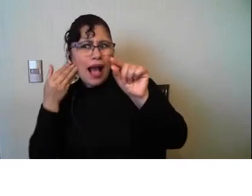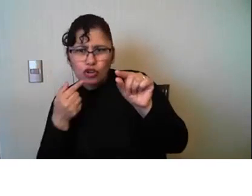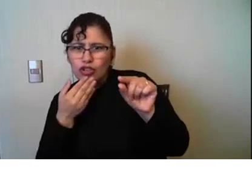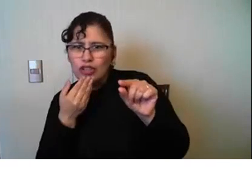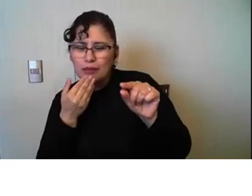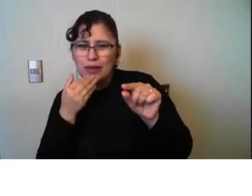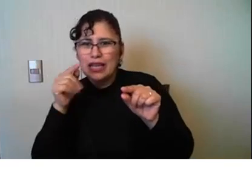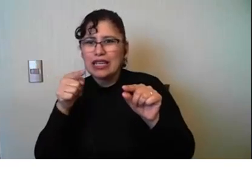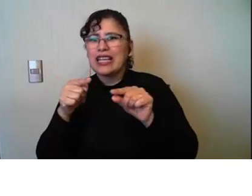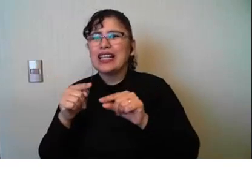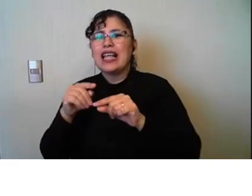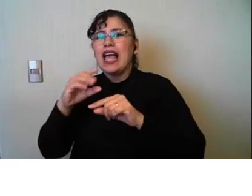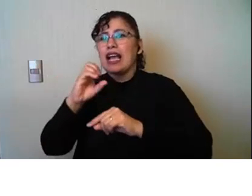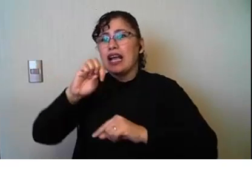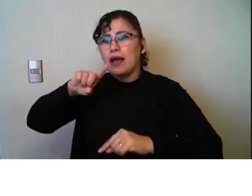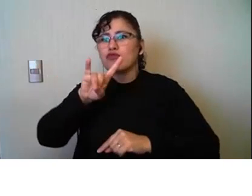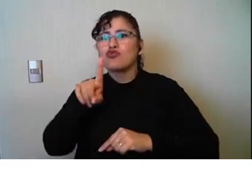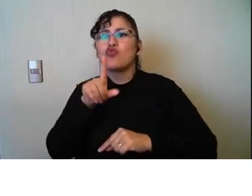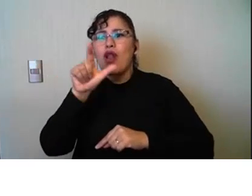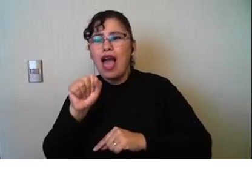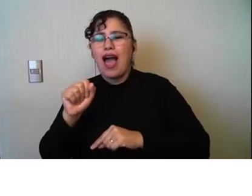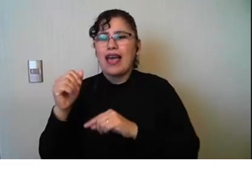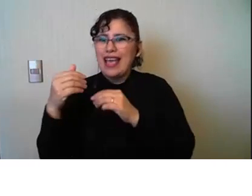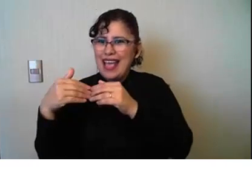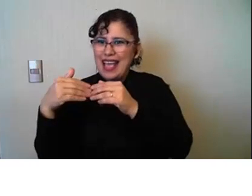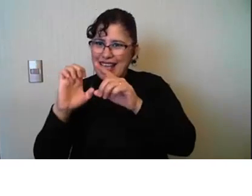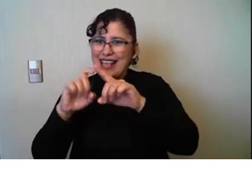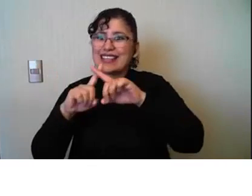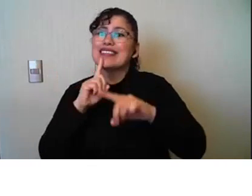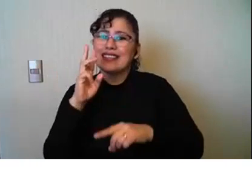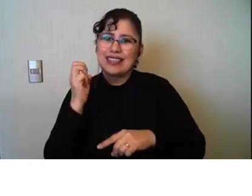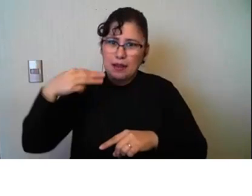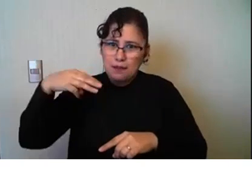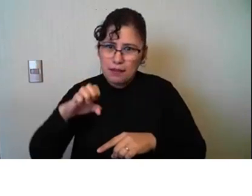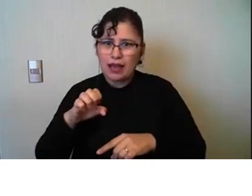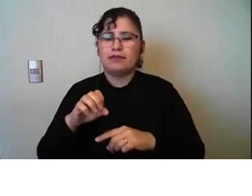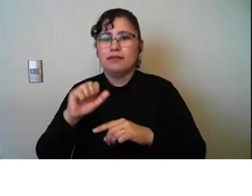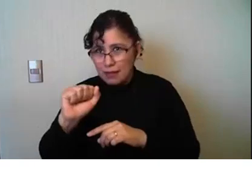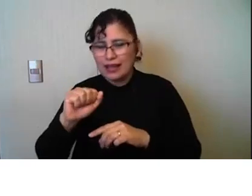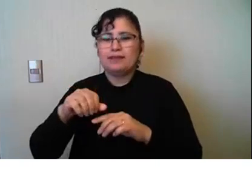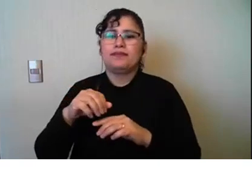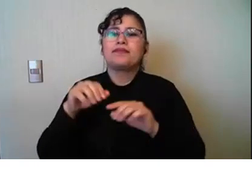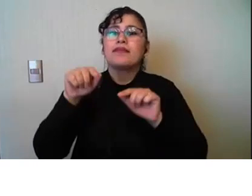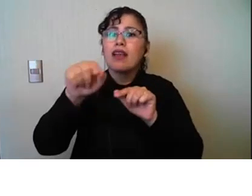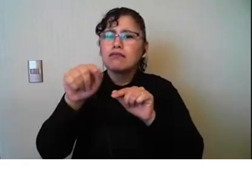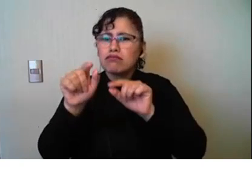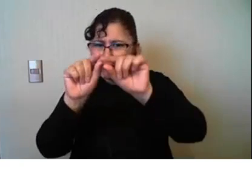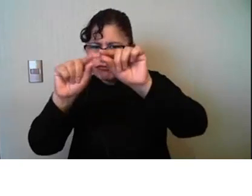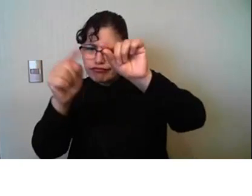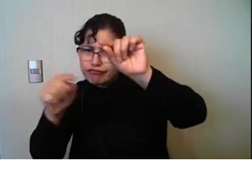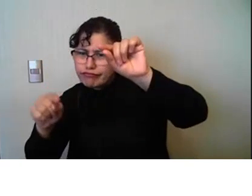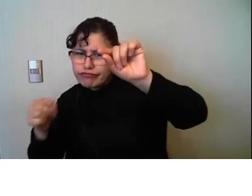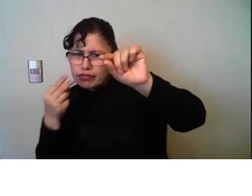córtex cerebral, que lo estoy marcando aquí, que en este caso correspondería